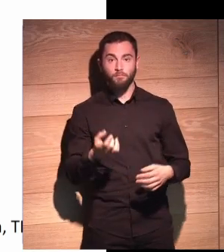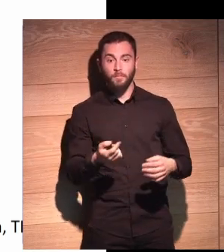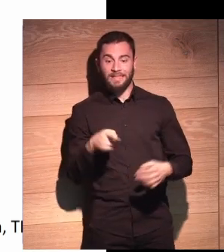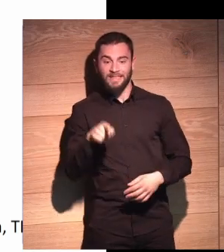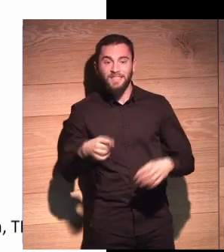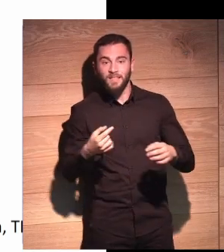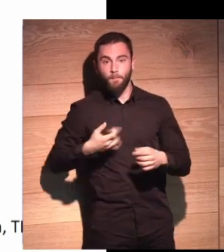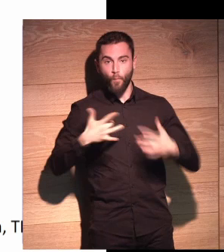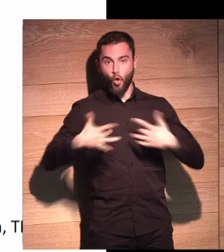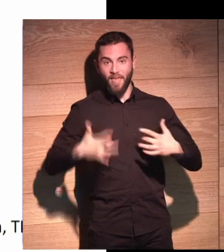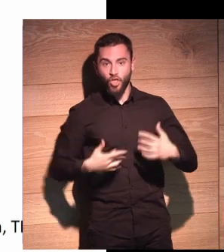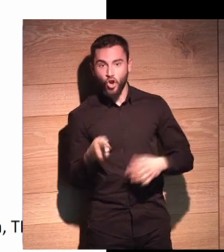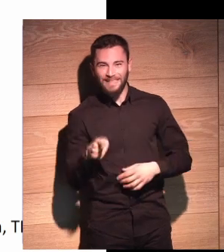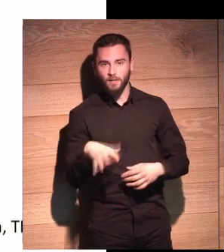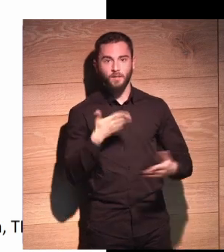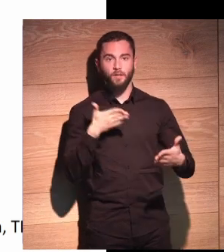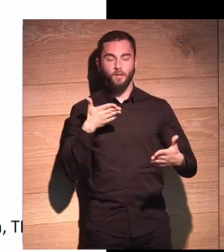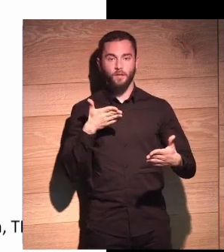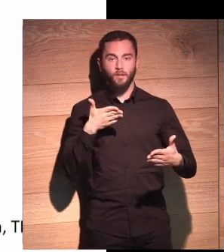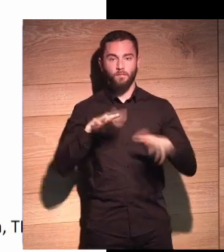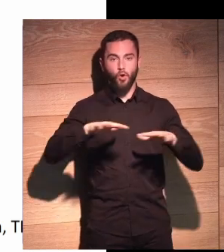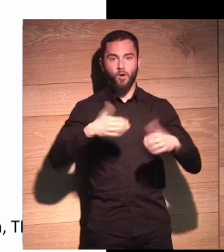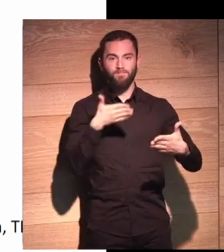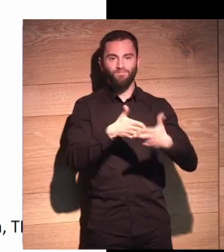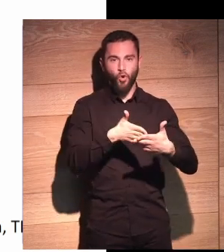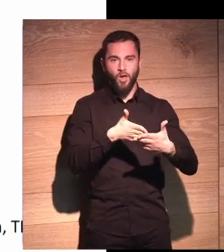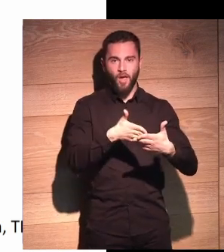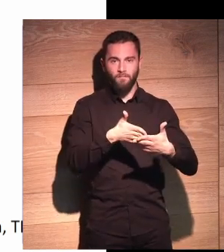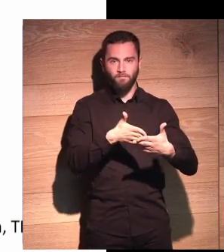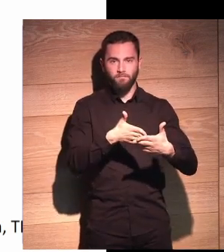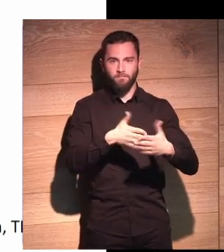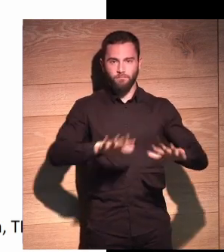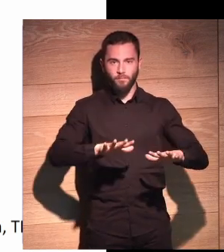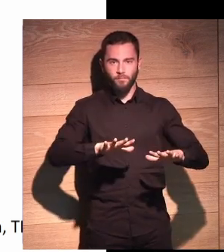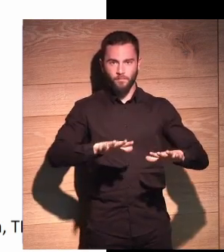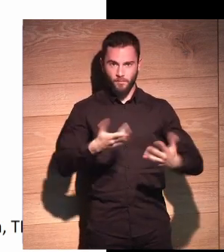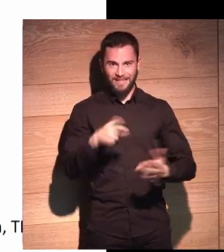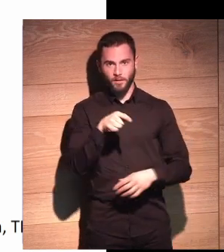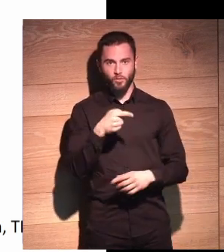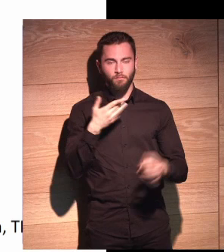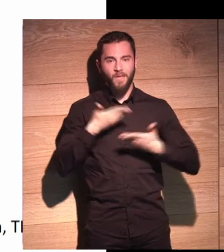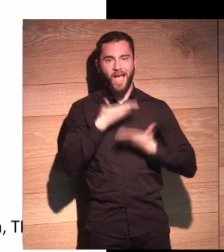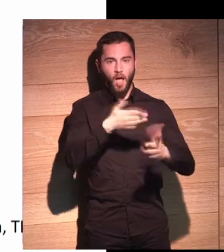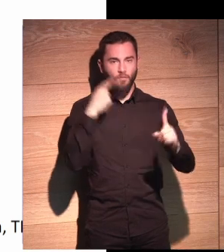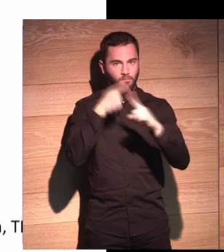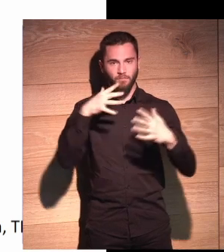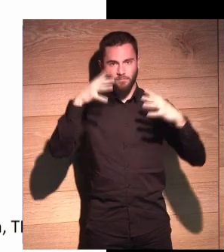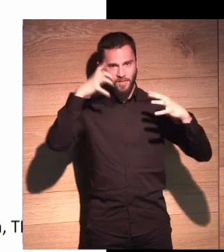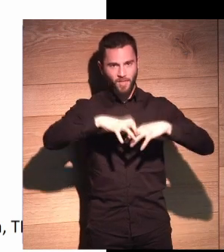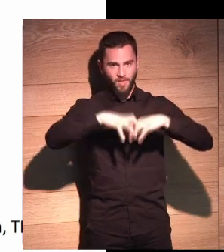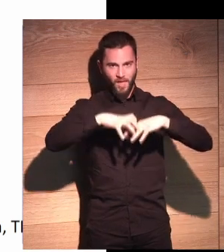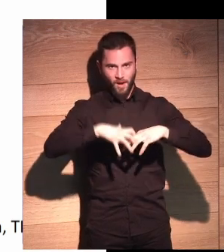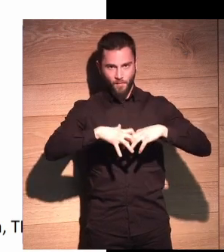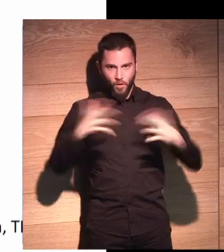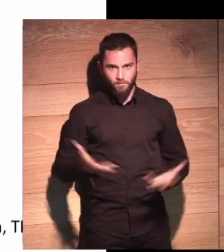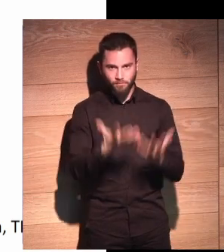estimulación y se bloquea completamente el temblor, y esto es una forma también de estimular el cerebro, de escribir,